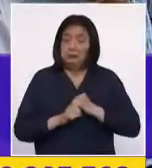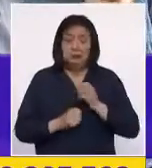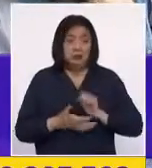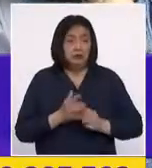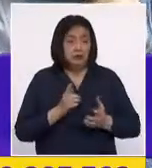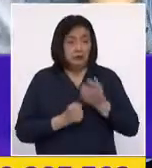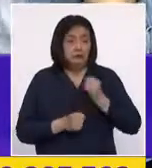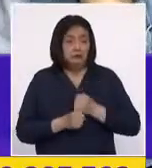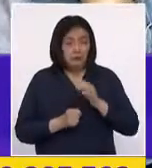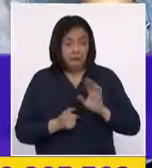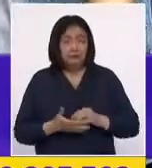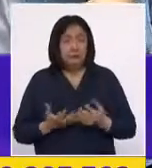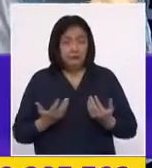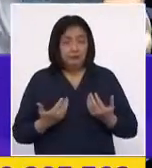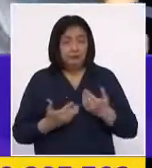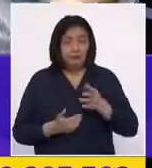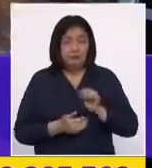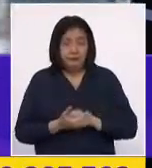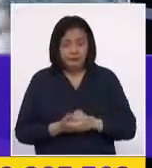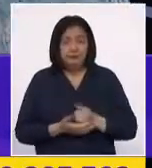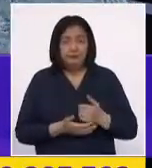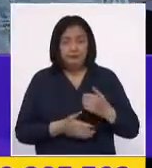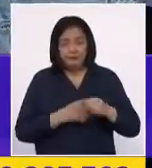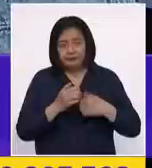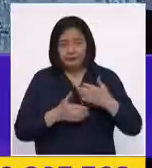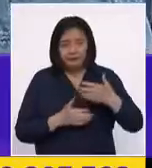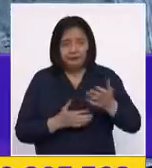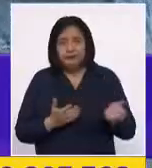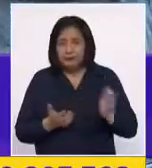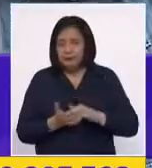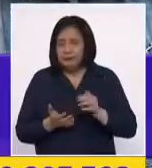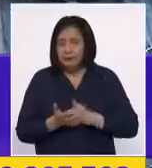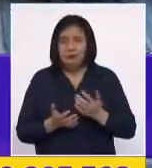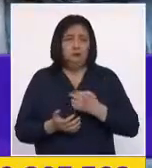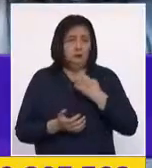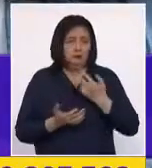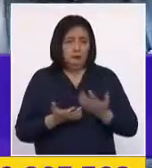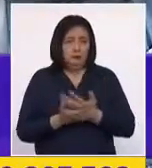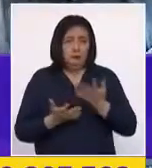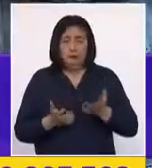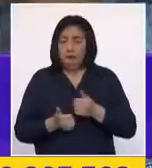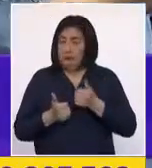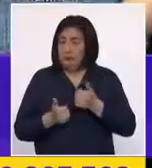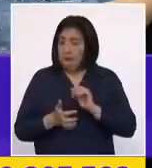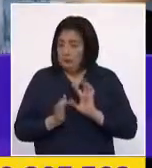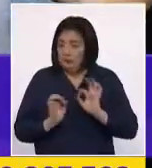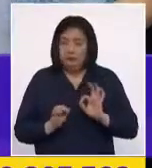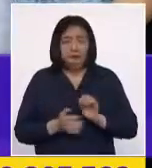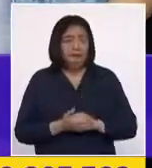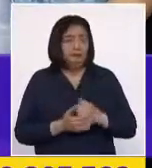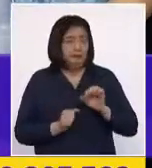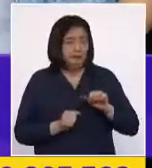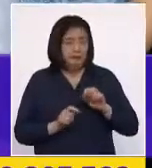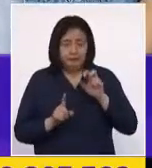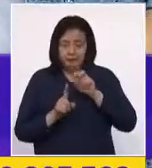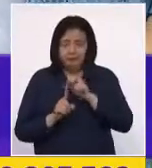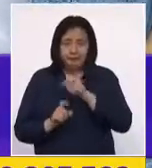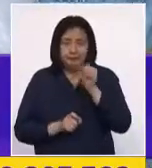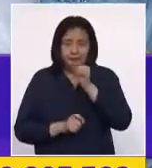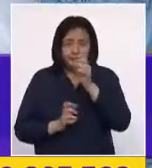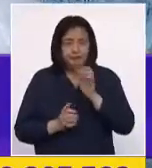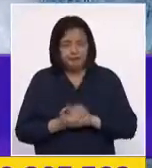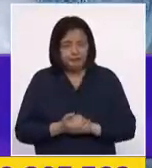confianza que ha ido adquiriendo el formato con el pasar de los tiempos. Que vengan muchas voces nuevas, para nosotros ha sido increíble, un gran refresco, así que se van a topar con